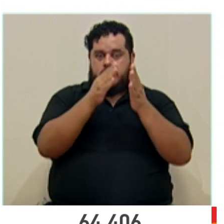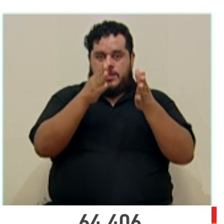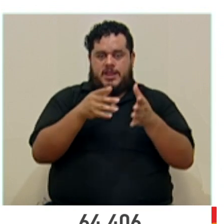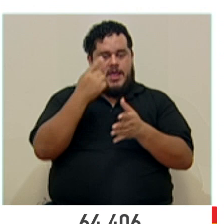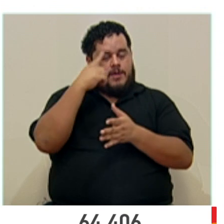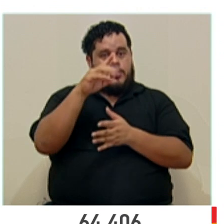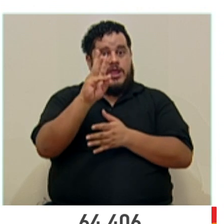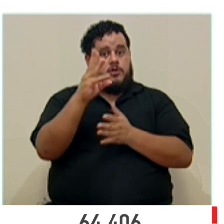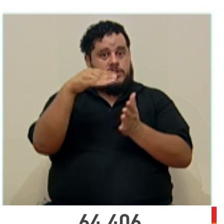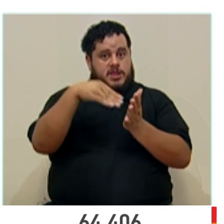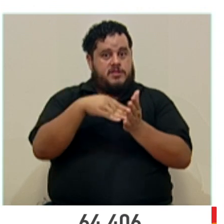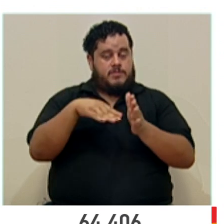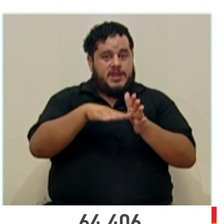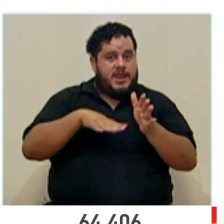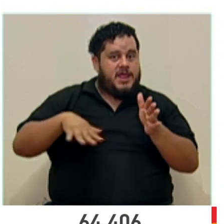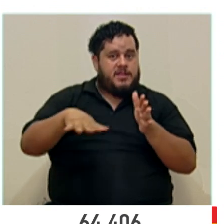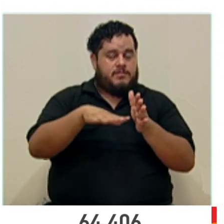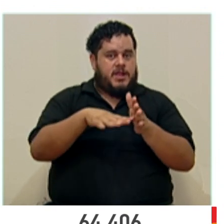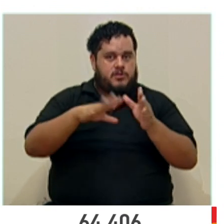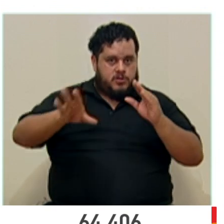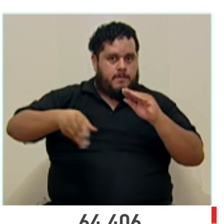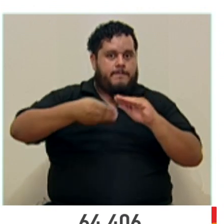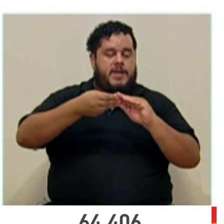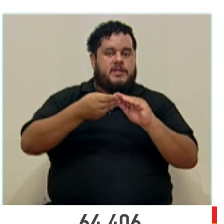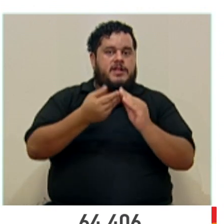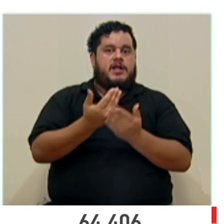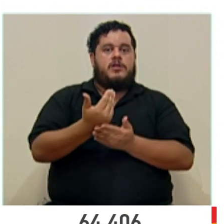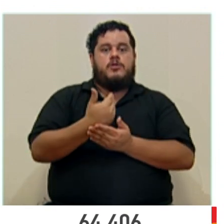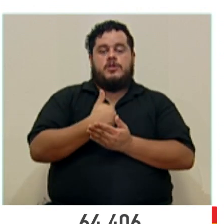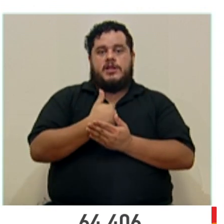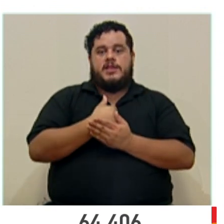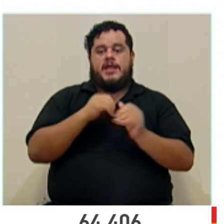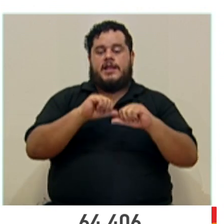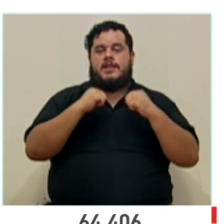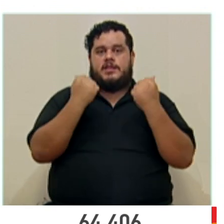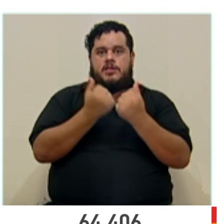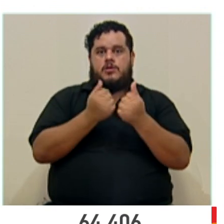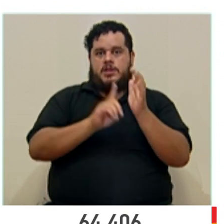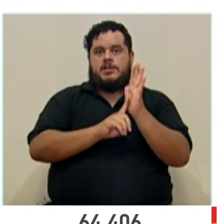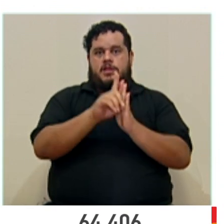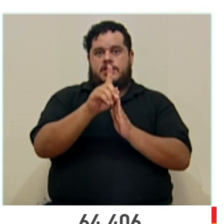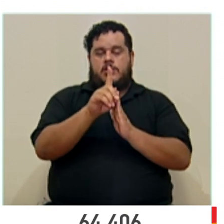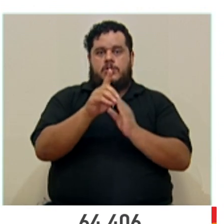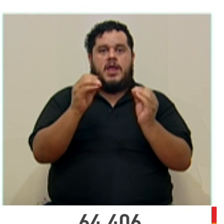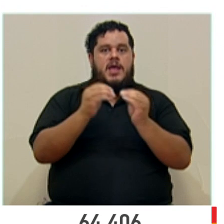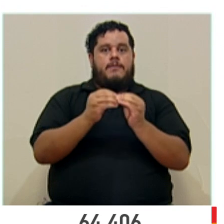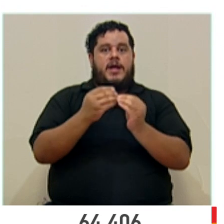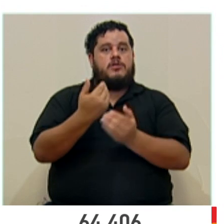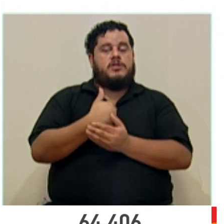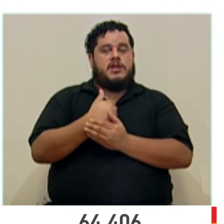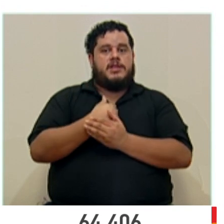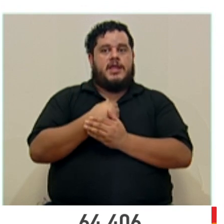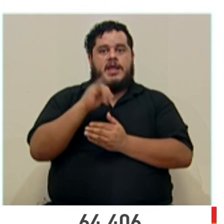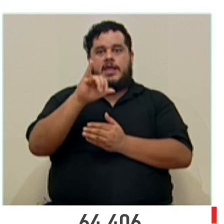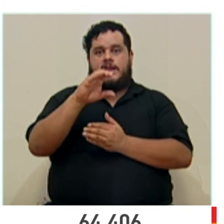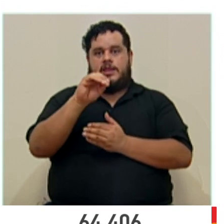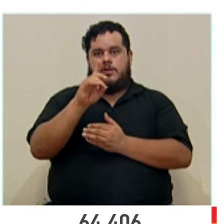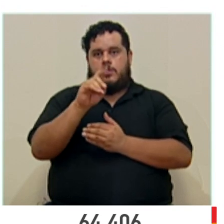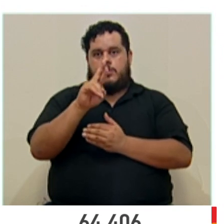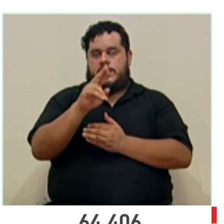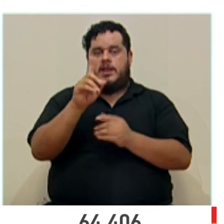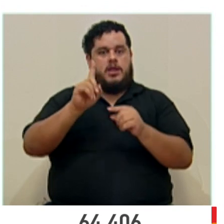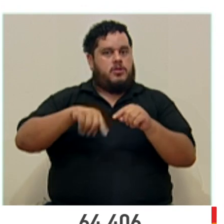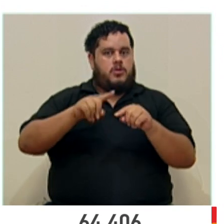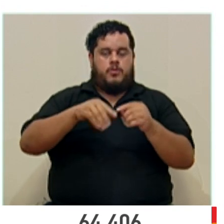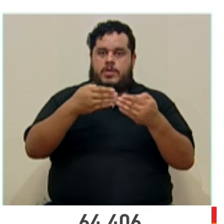los 6,000 espacios, más los que tengan las asociaciones de desarrollo, más los que tengan el ICODER, no pueden